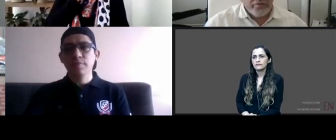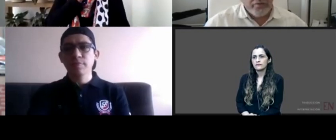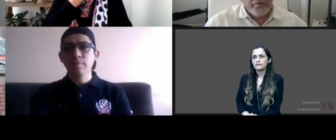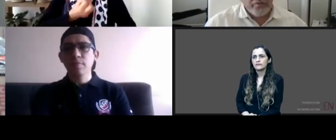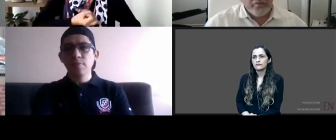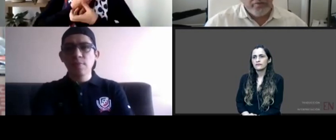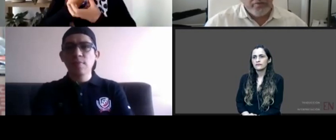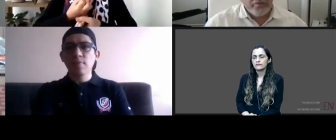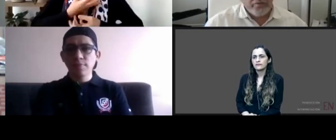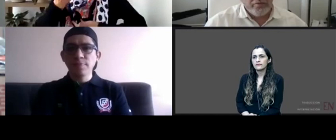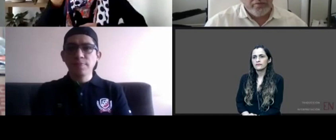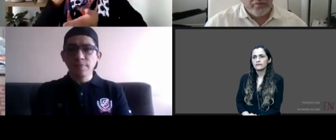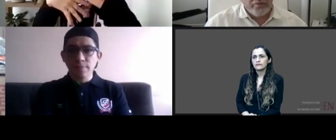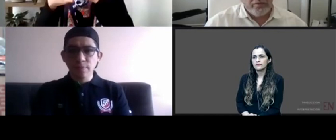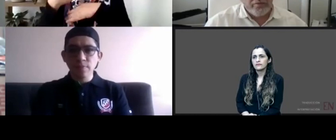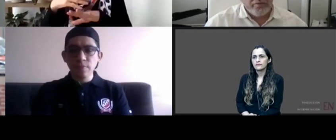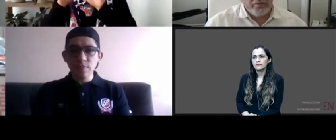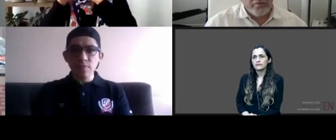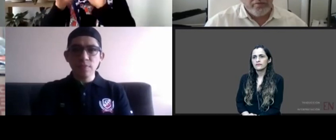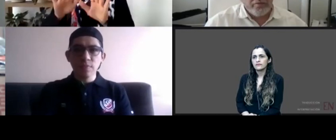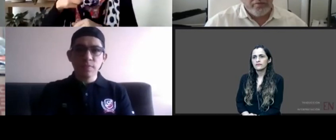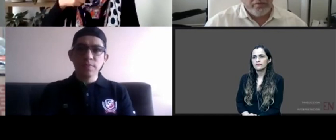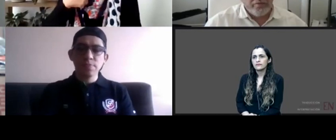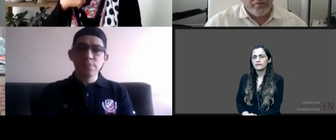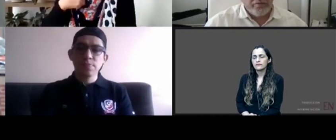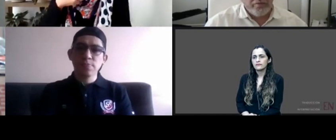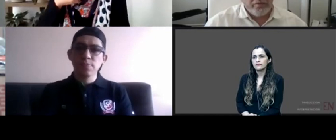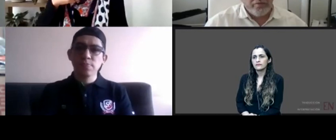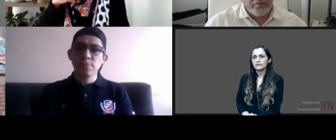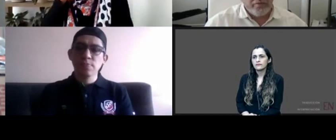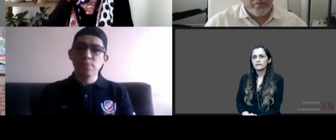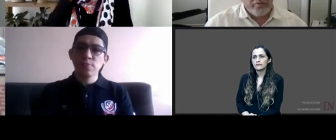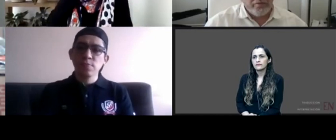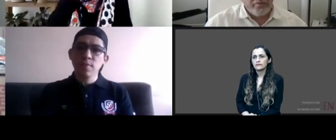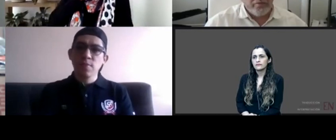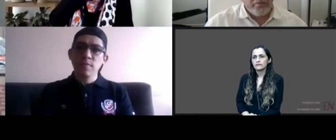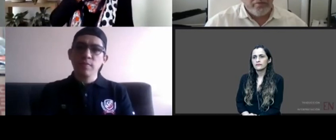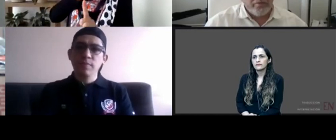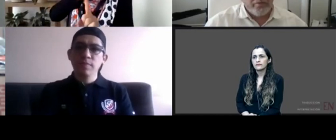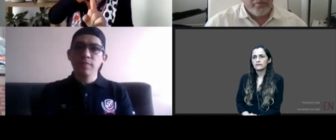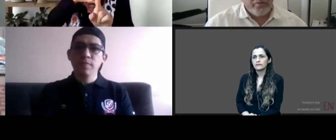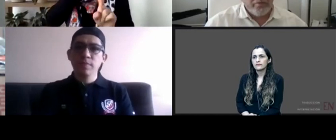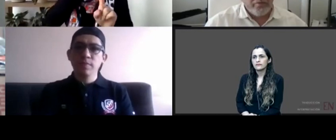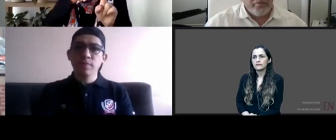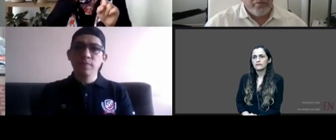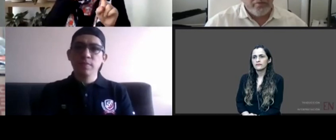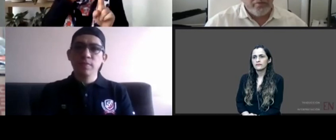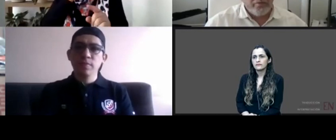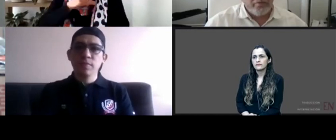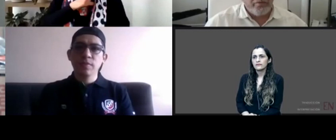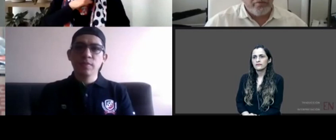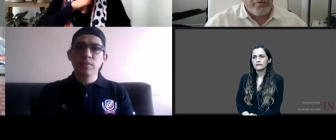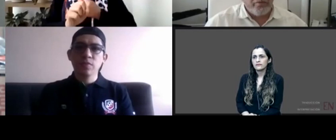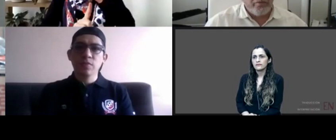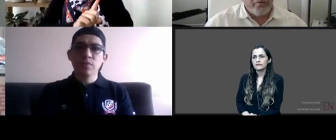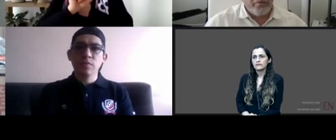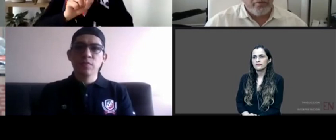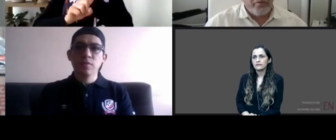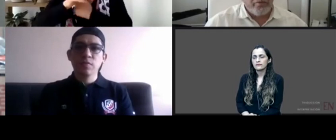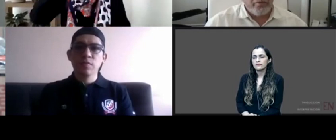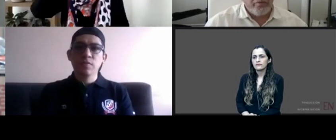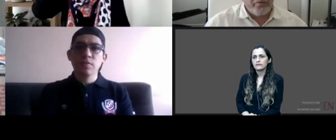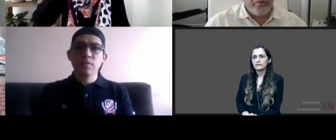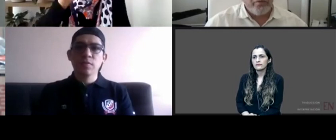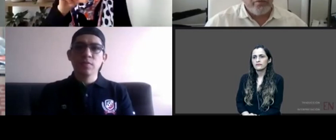esto puede ser parte de que en algún momento su comunicación se vea un poco coartada, un